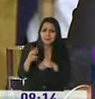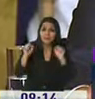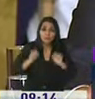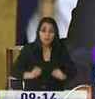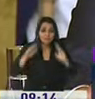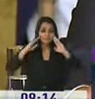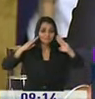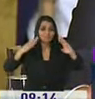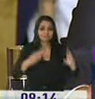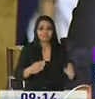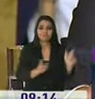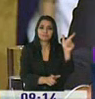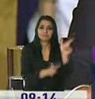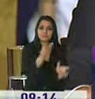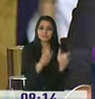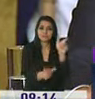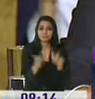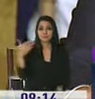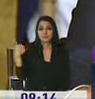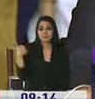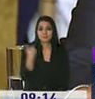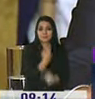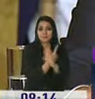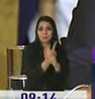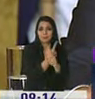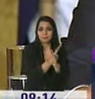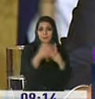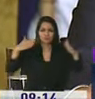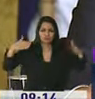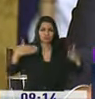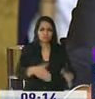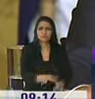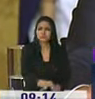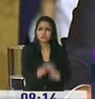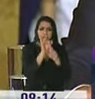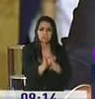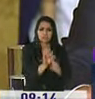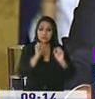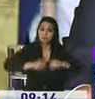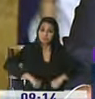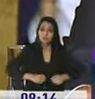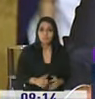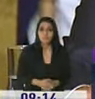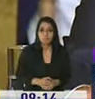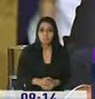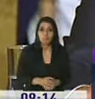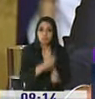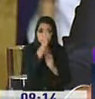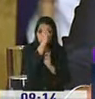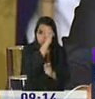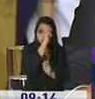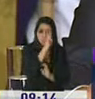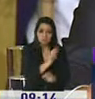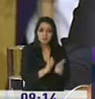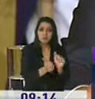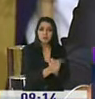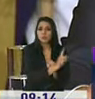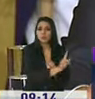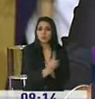atender con especial atención en base a la dignidad de cada ser